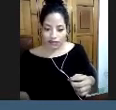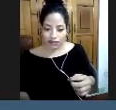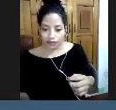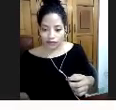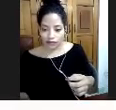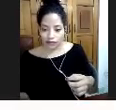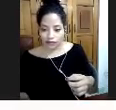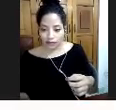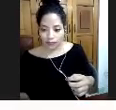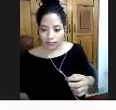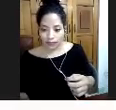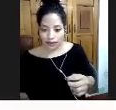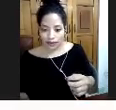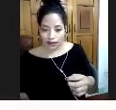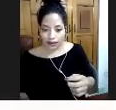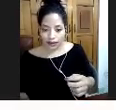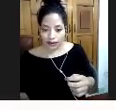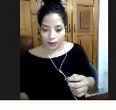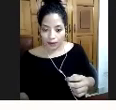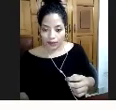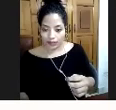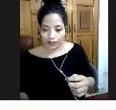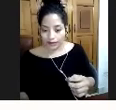Brevemente sobre el tema de Zoom,